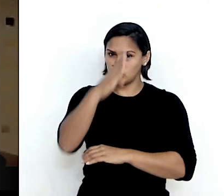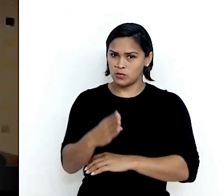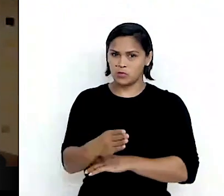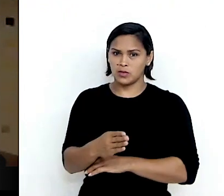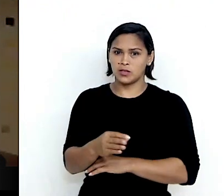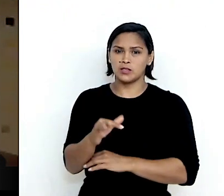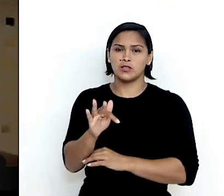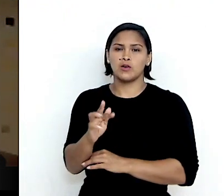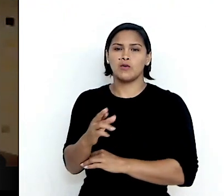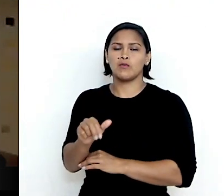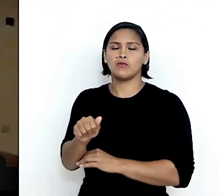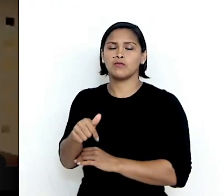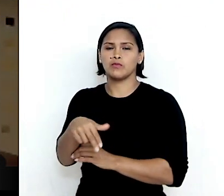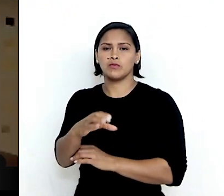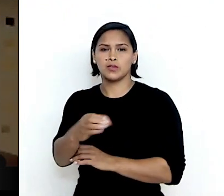al embajador, al